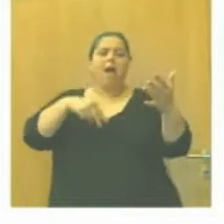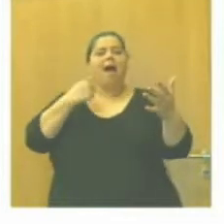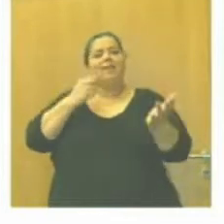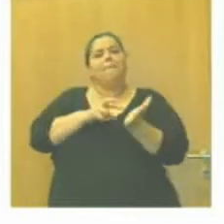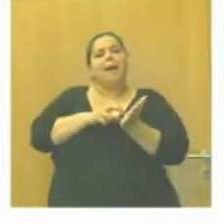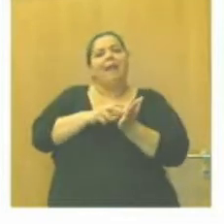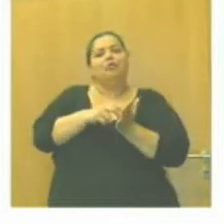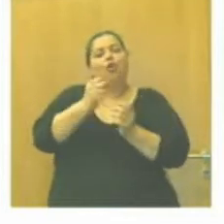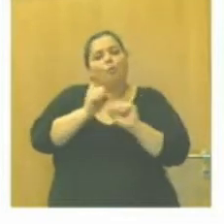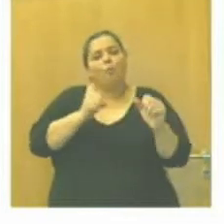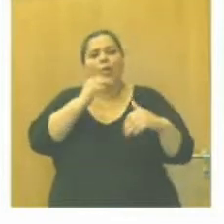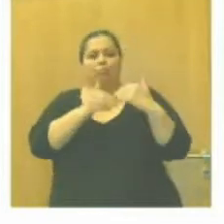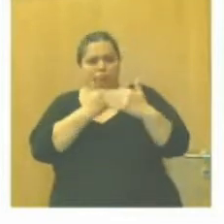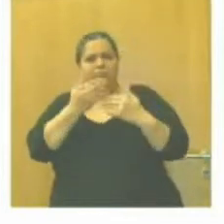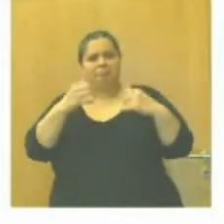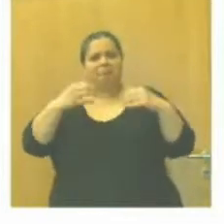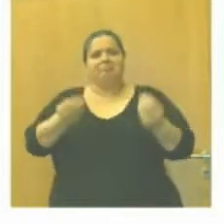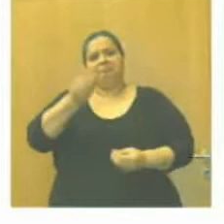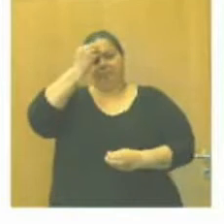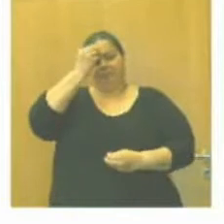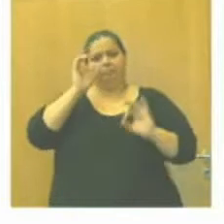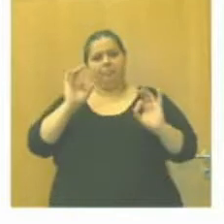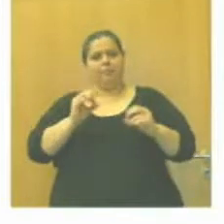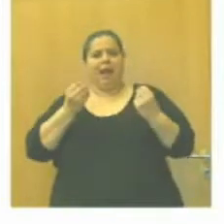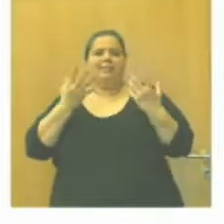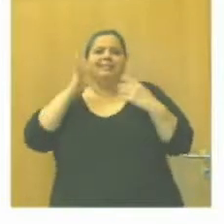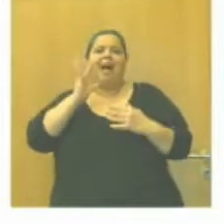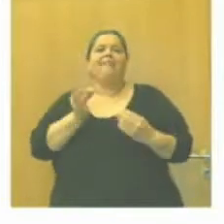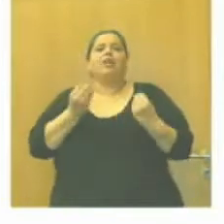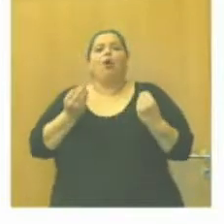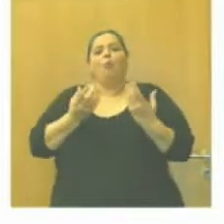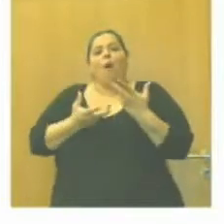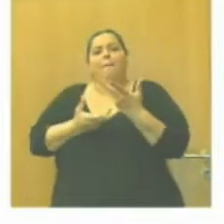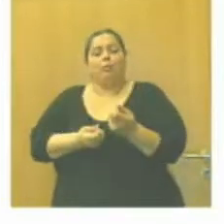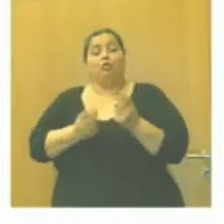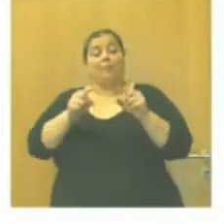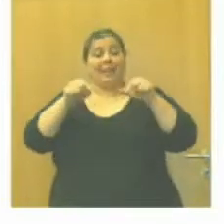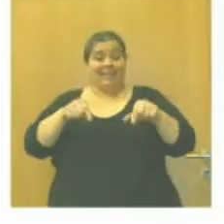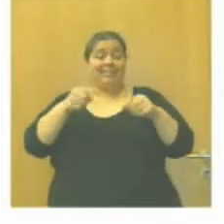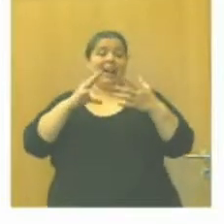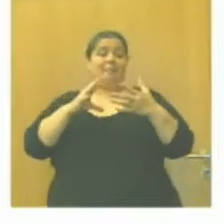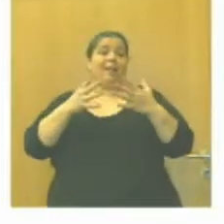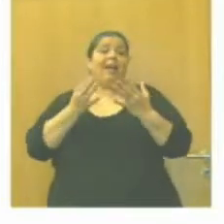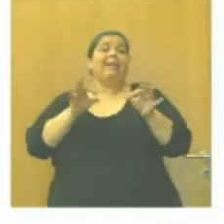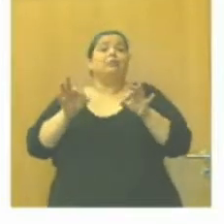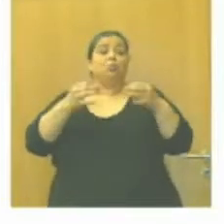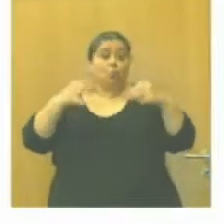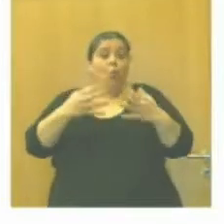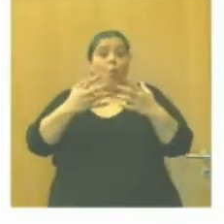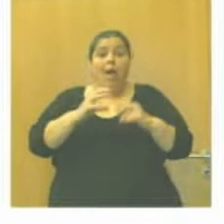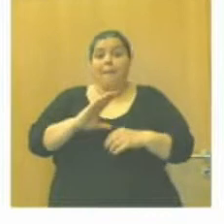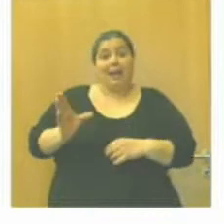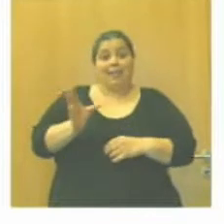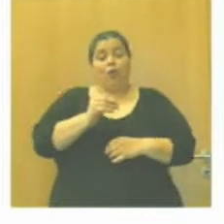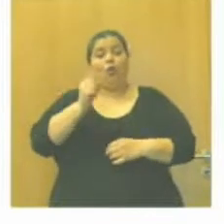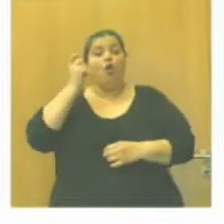para poder hacer esas sesiones. Entonces, esa es la estructura para todos, ¿no? A nivel cognitivo